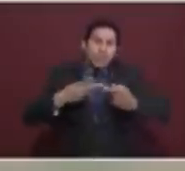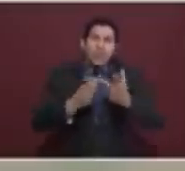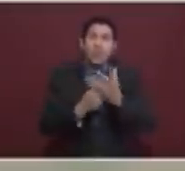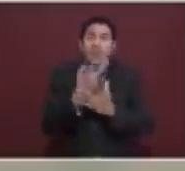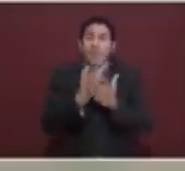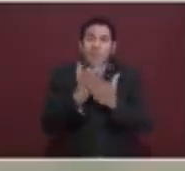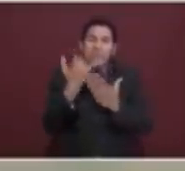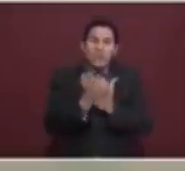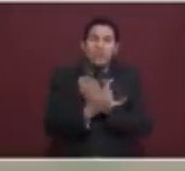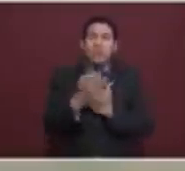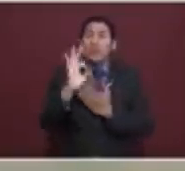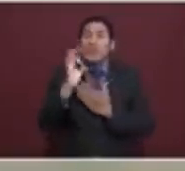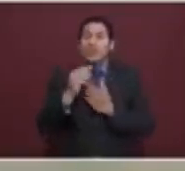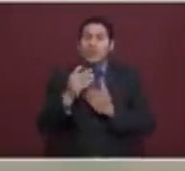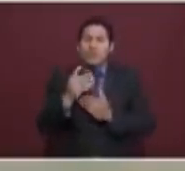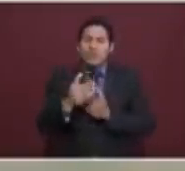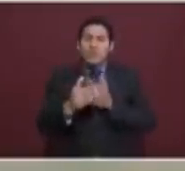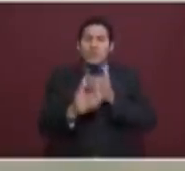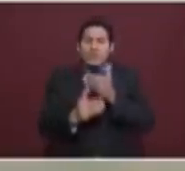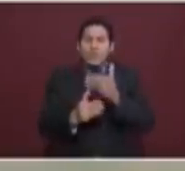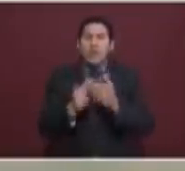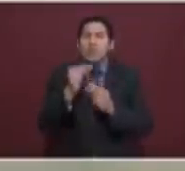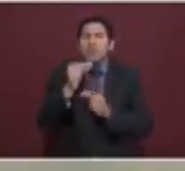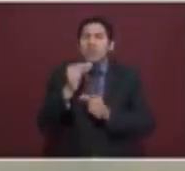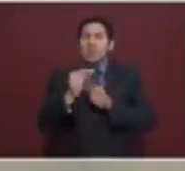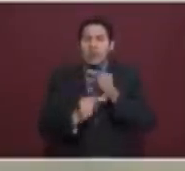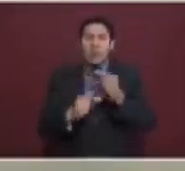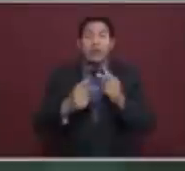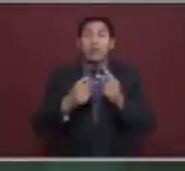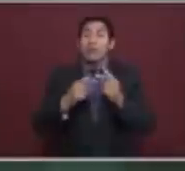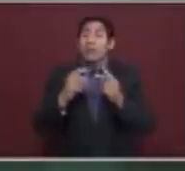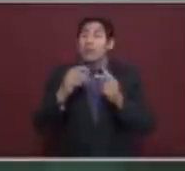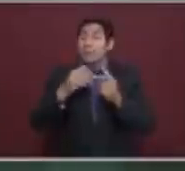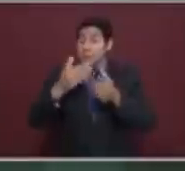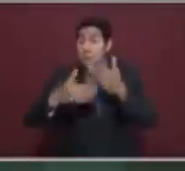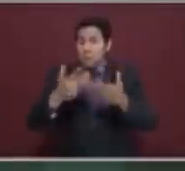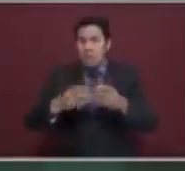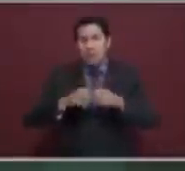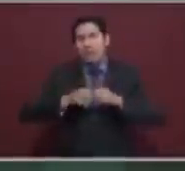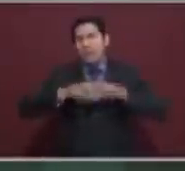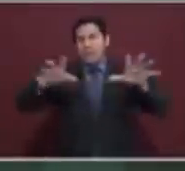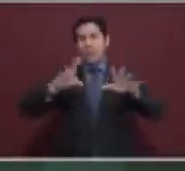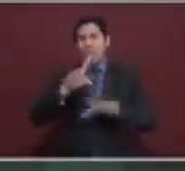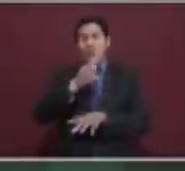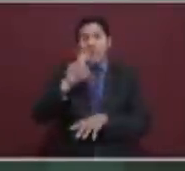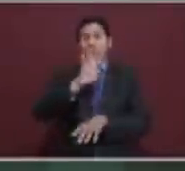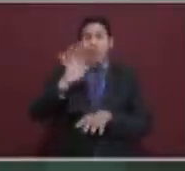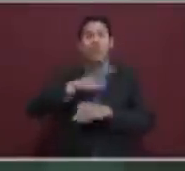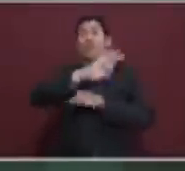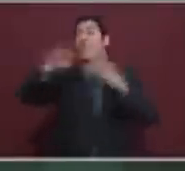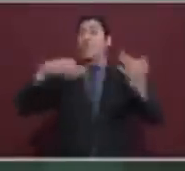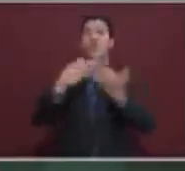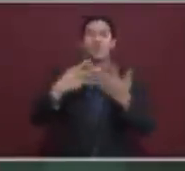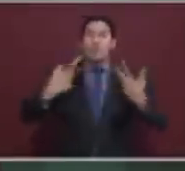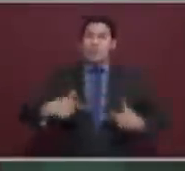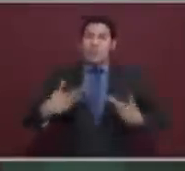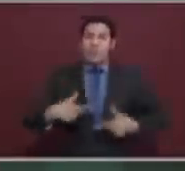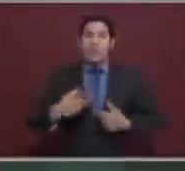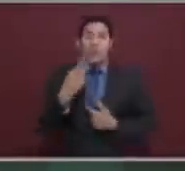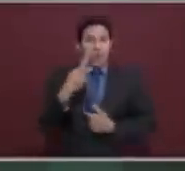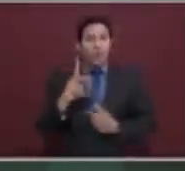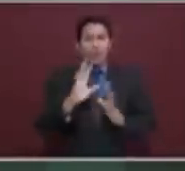y va a ayudar al cien por ciento a toda la población pero ya es